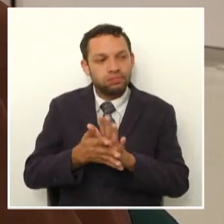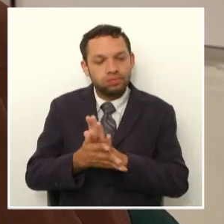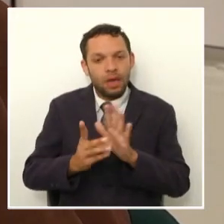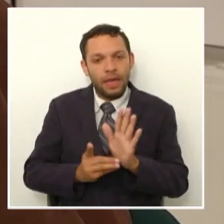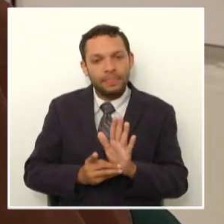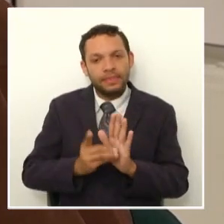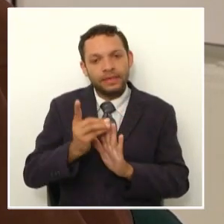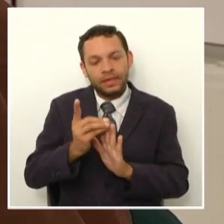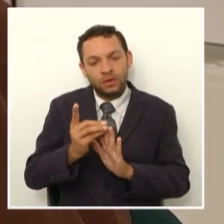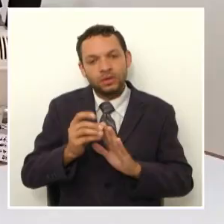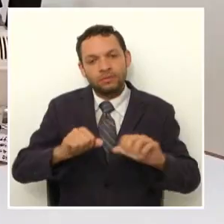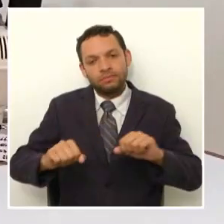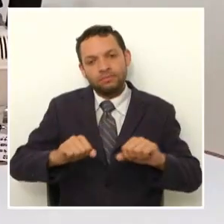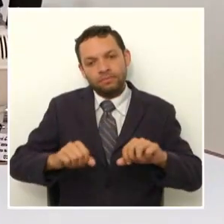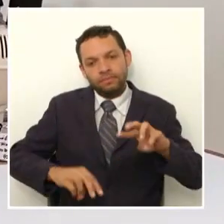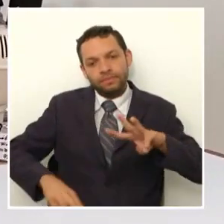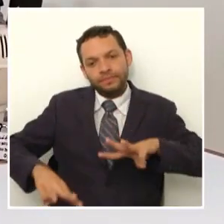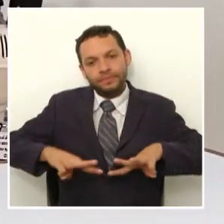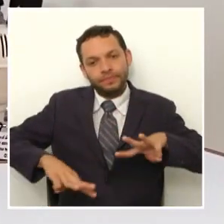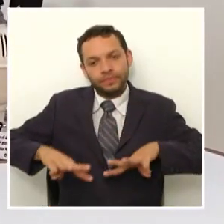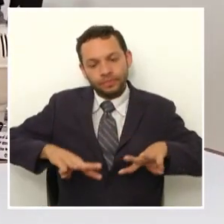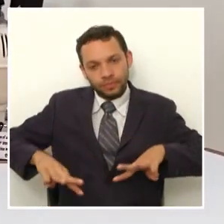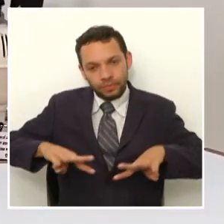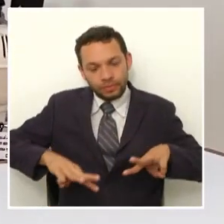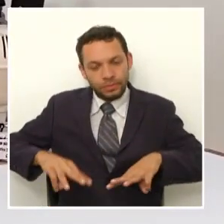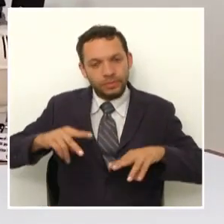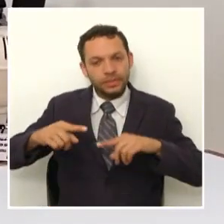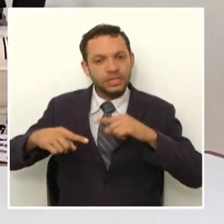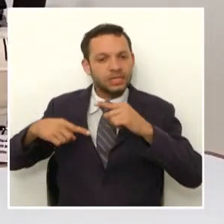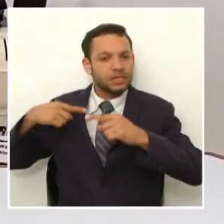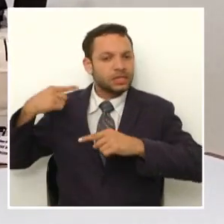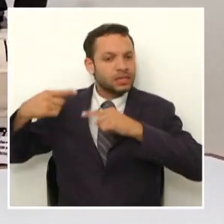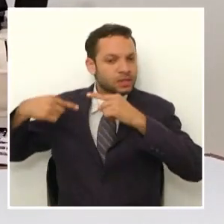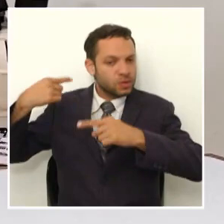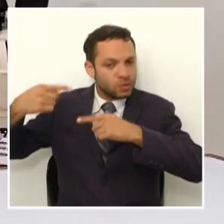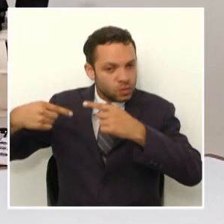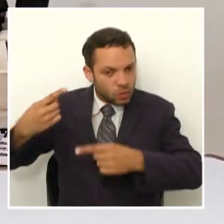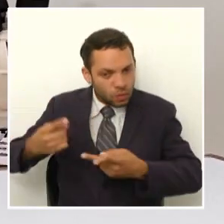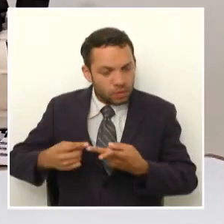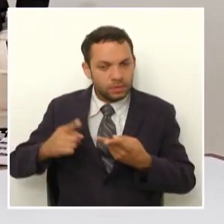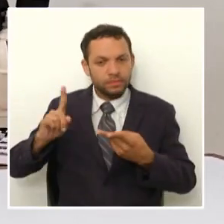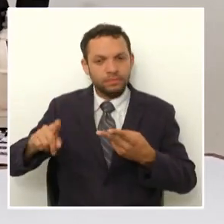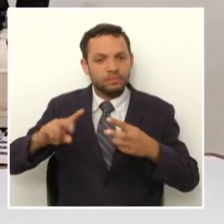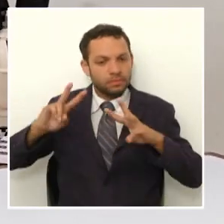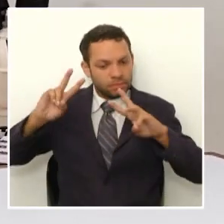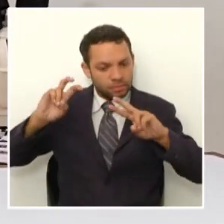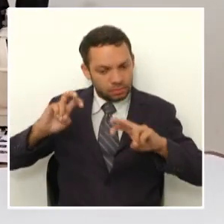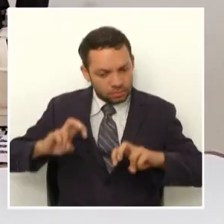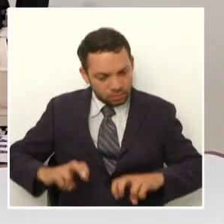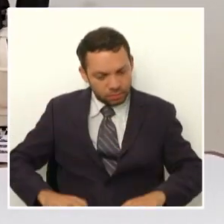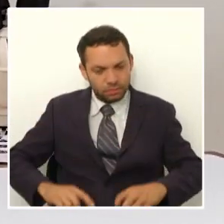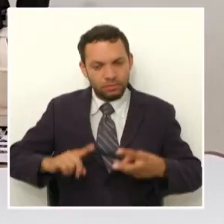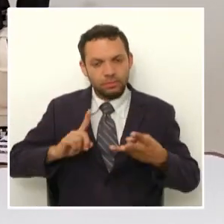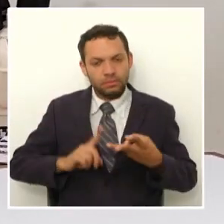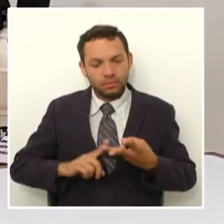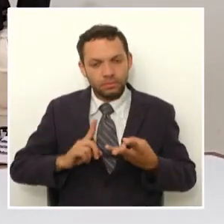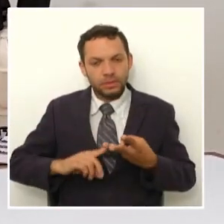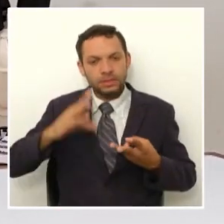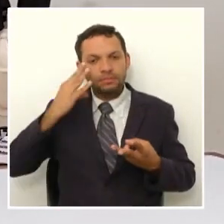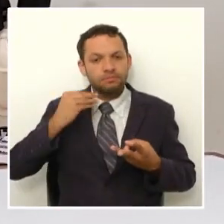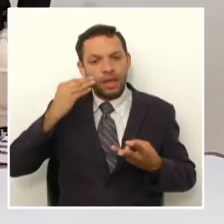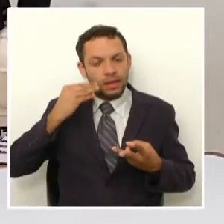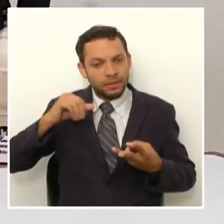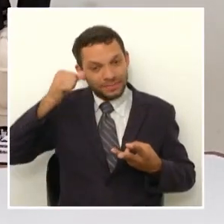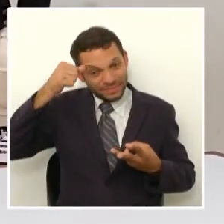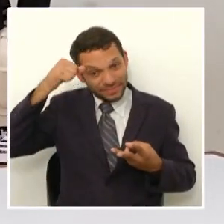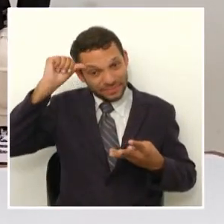esta empresa. Una empresa de historia, una empresa de investigación, una empresa académica, una empresa del recuerdo.